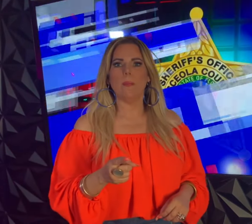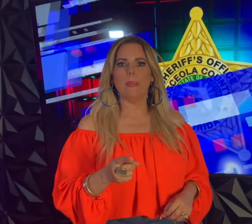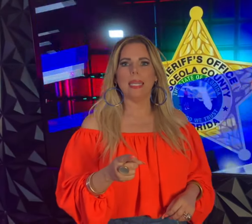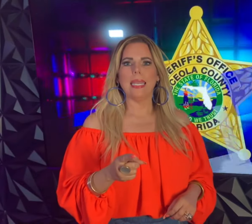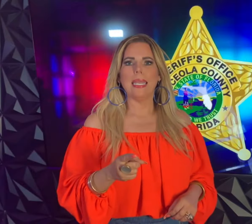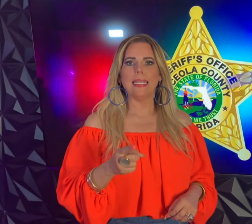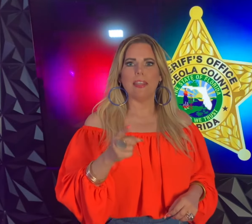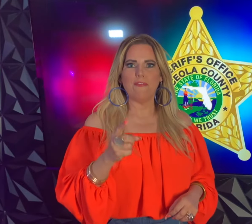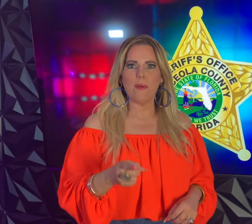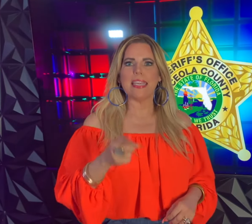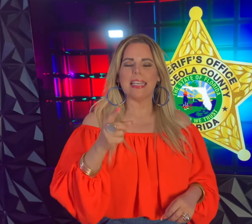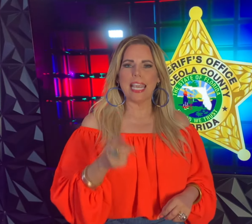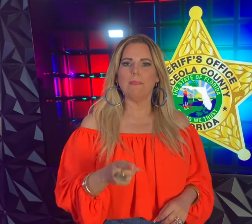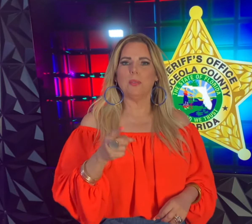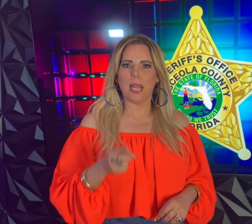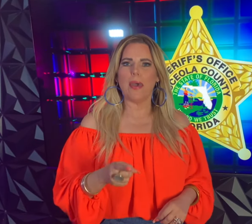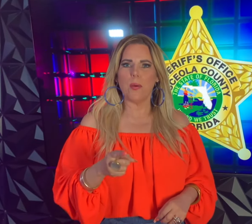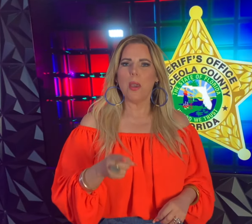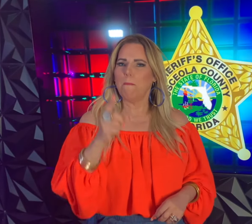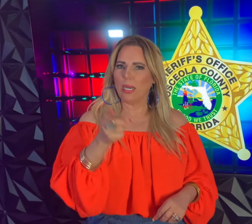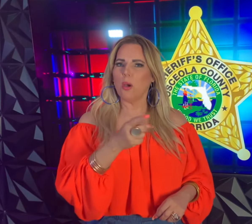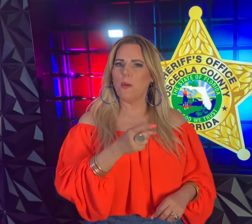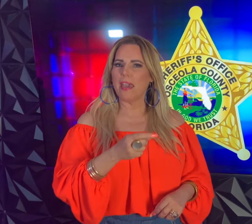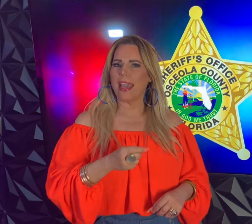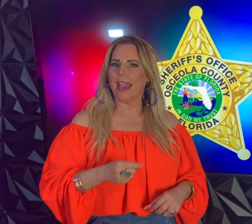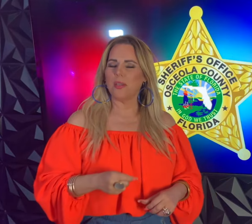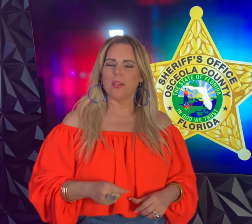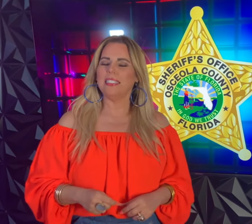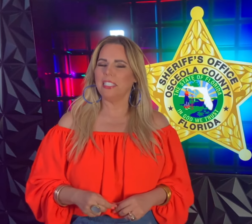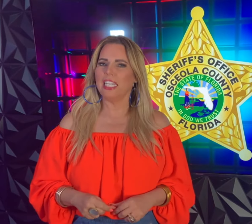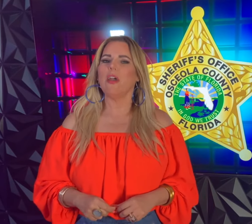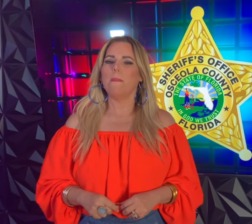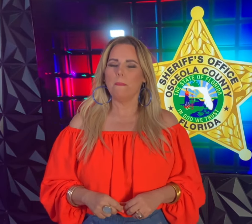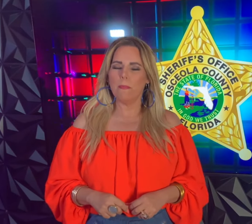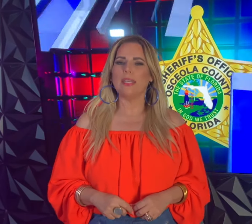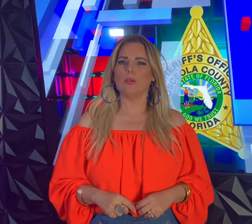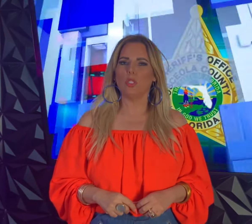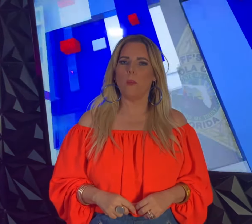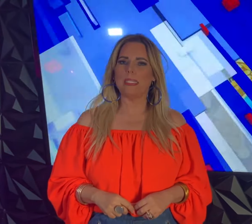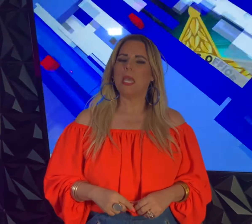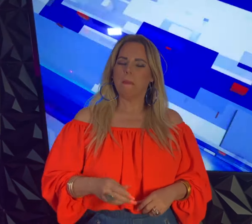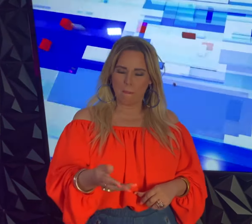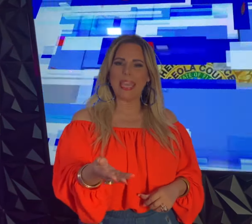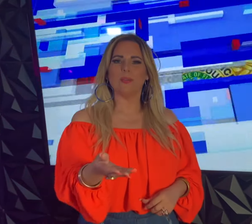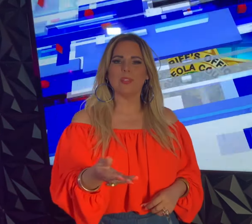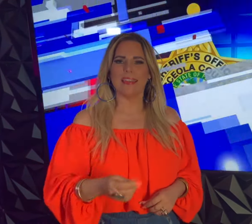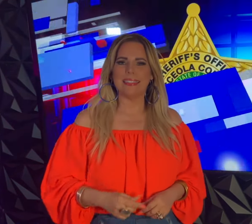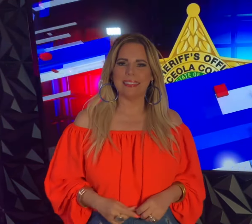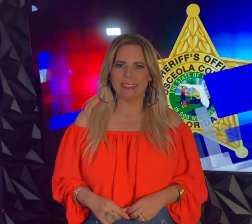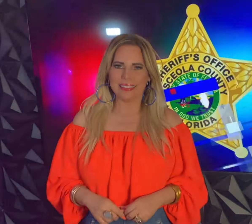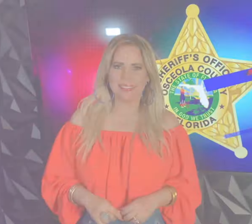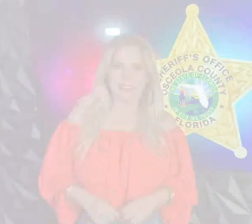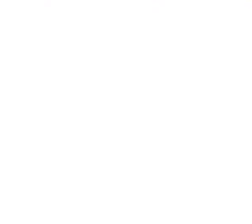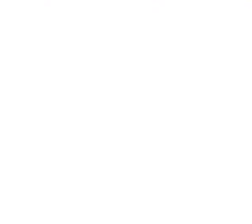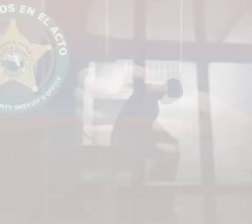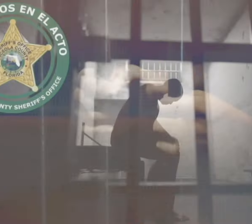este hombre que fue capturado, pero los voy a dejar con el sheriff Marcos López. Vean ustedes.